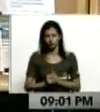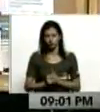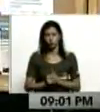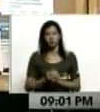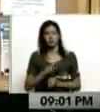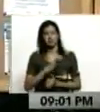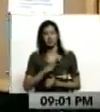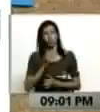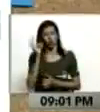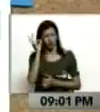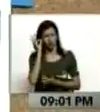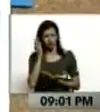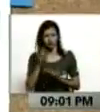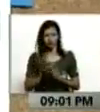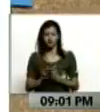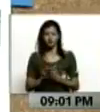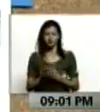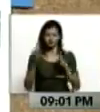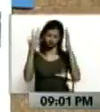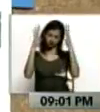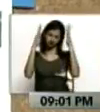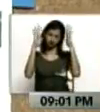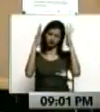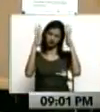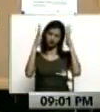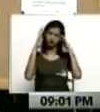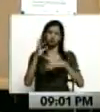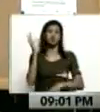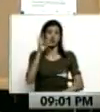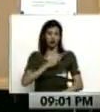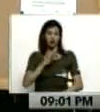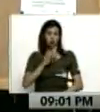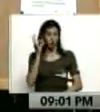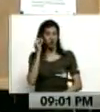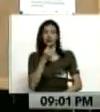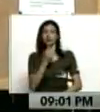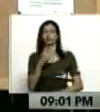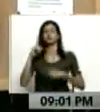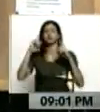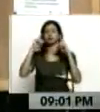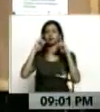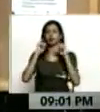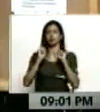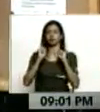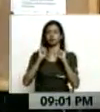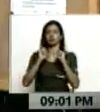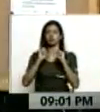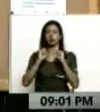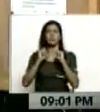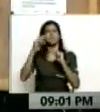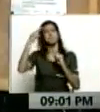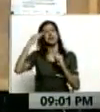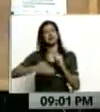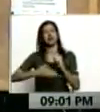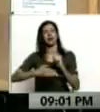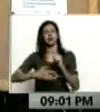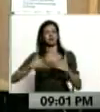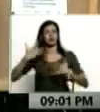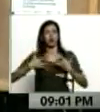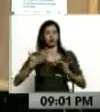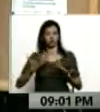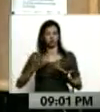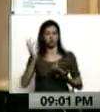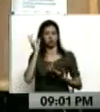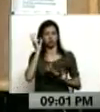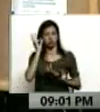Hermosísimo sale una señora que ella dice que es experta en cosas